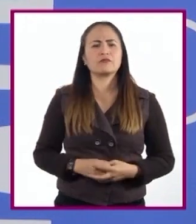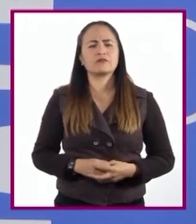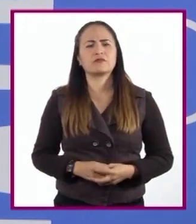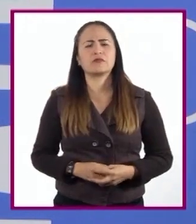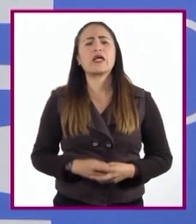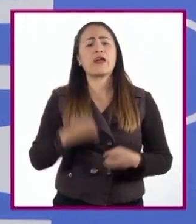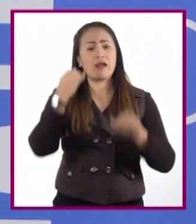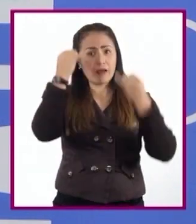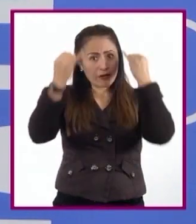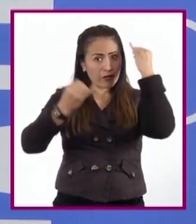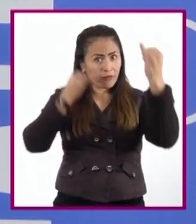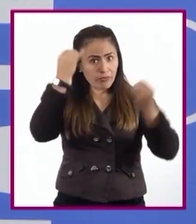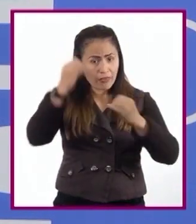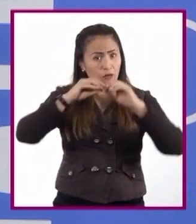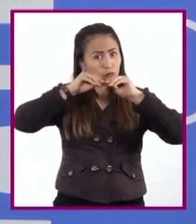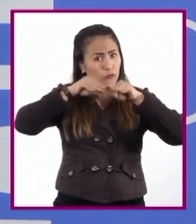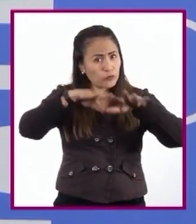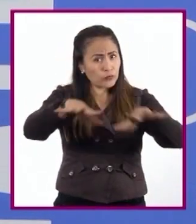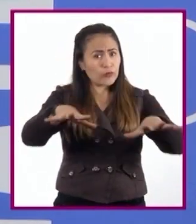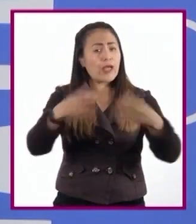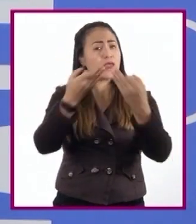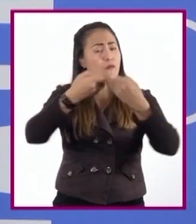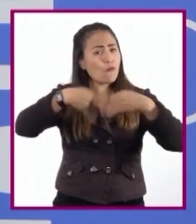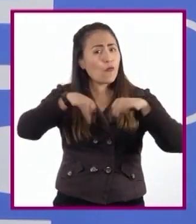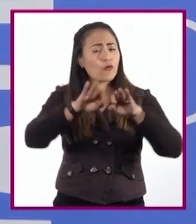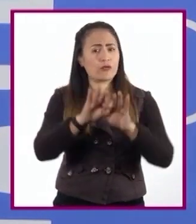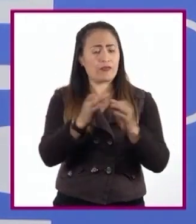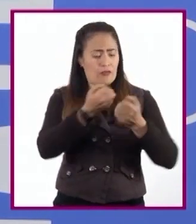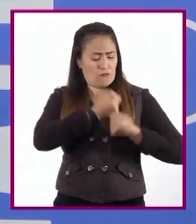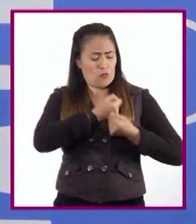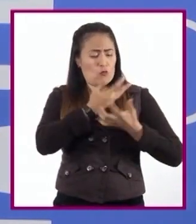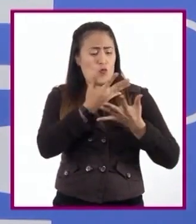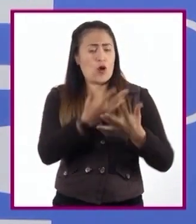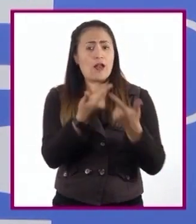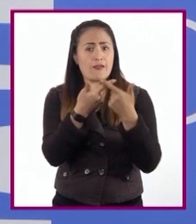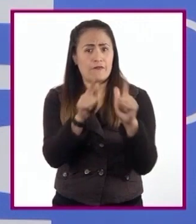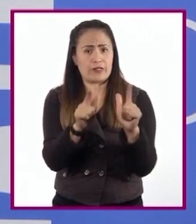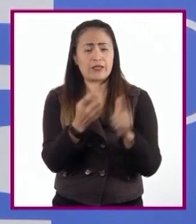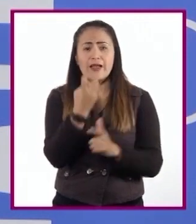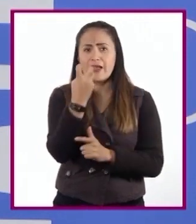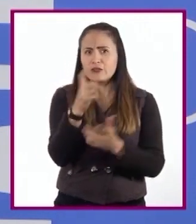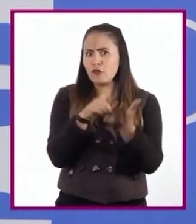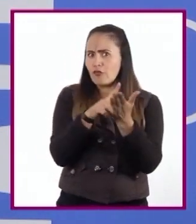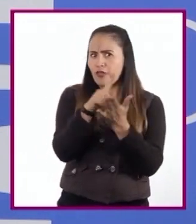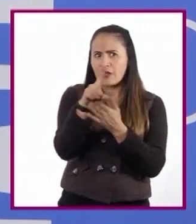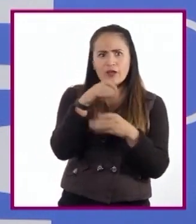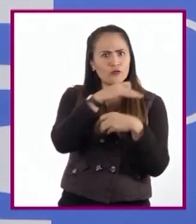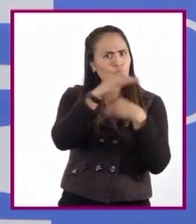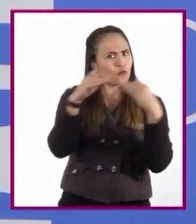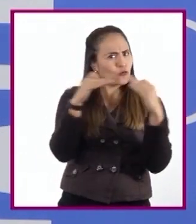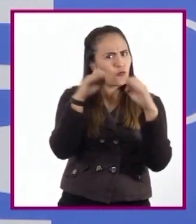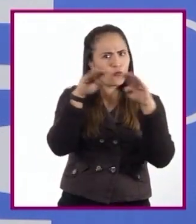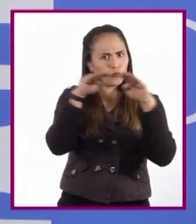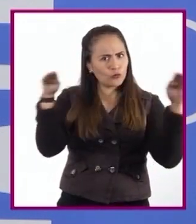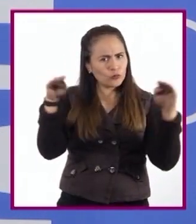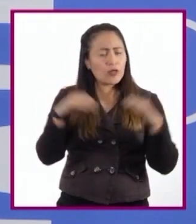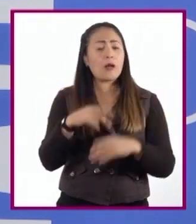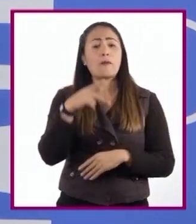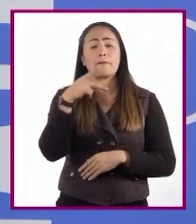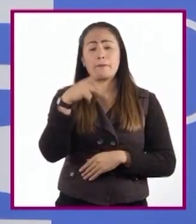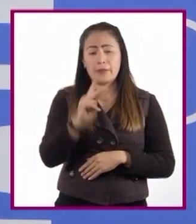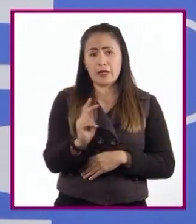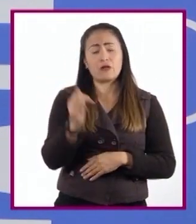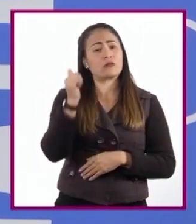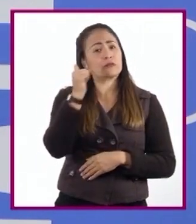ideas es fundamental. La libertad de expresión es un derecho con el que todos contamos. Sin embargo, también debemos